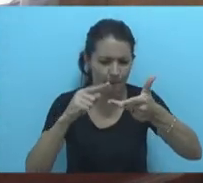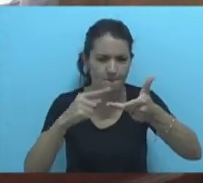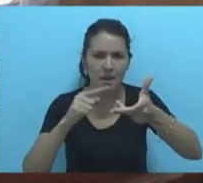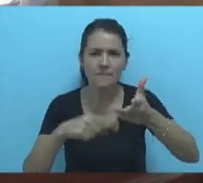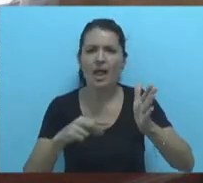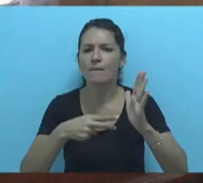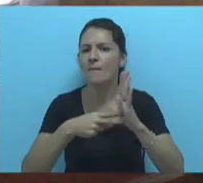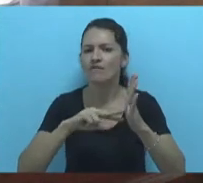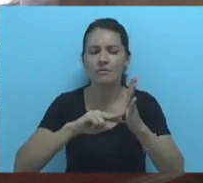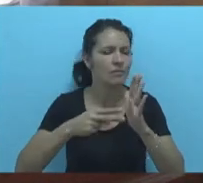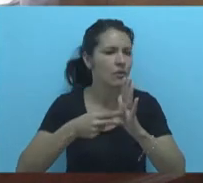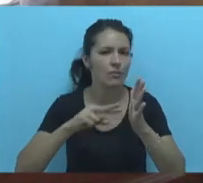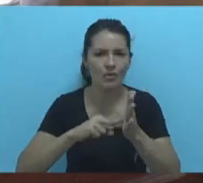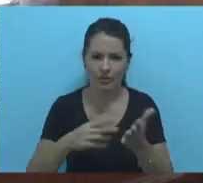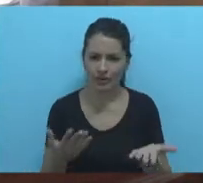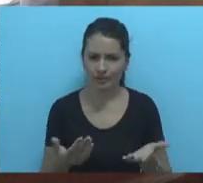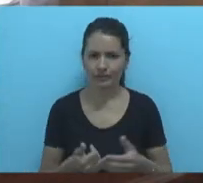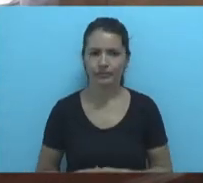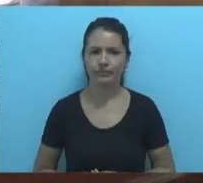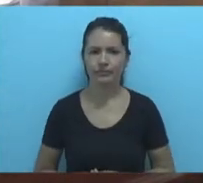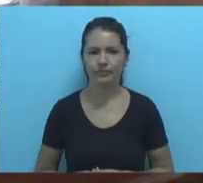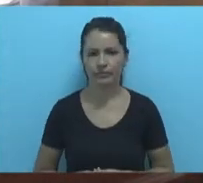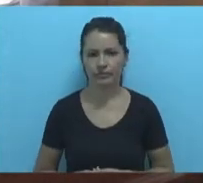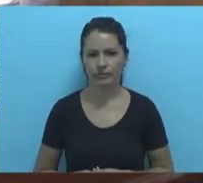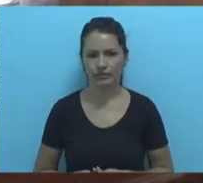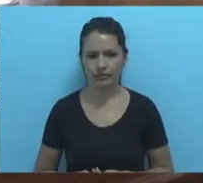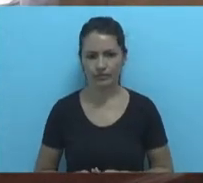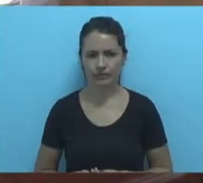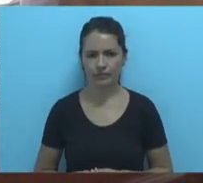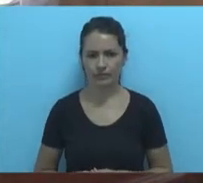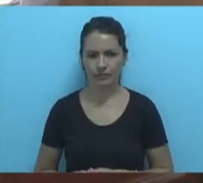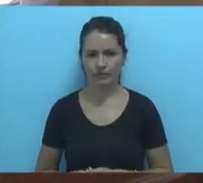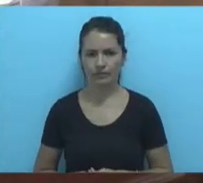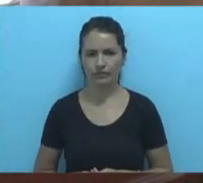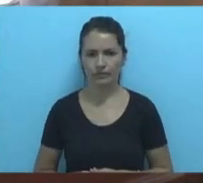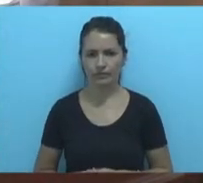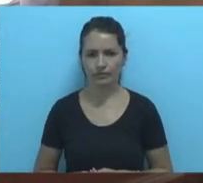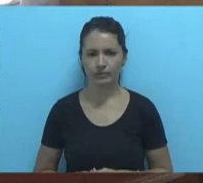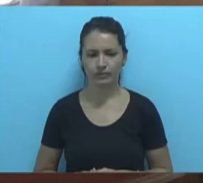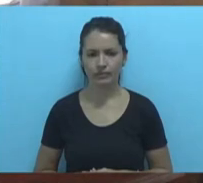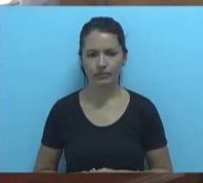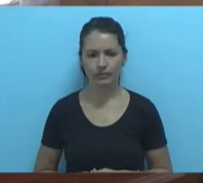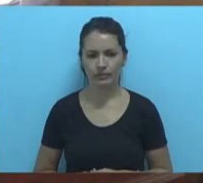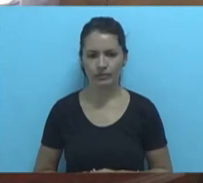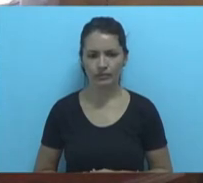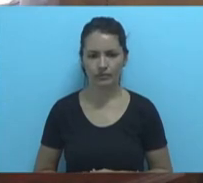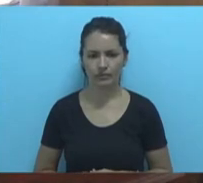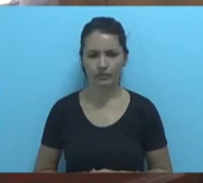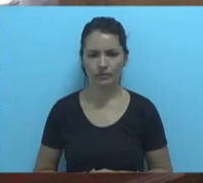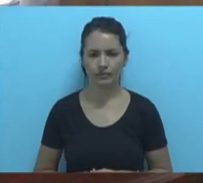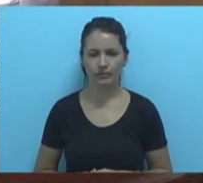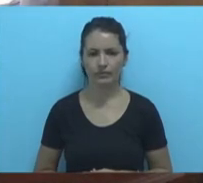poder afrontar esta creciente ola de inseguridad que vivimos y que a ella los afecta todos los días, pero que también nos afecta a todos y a